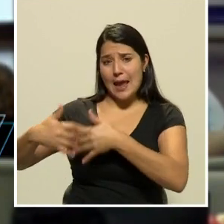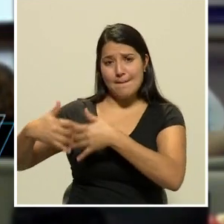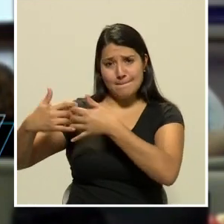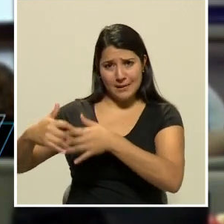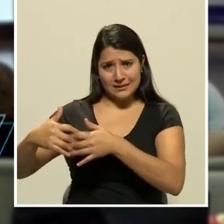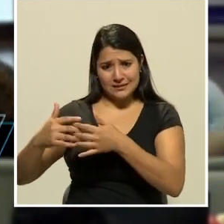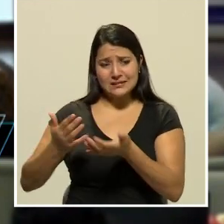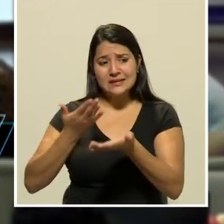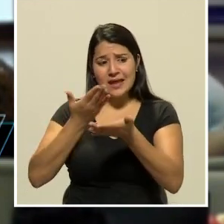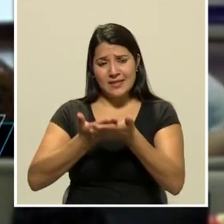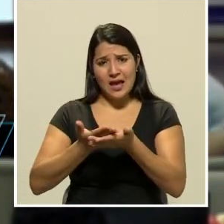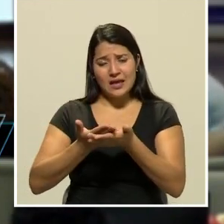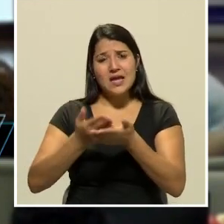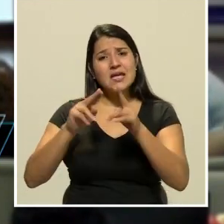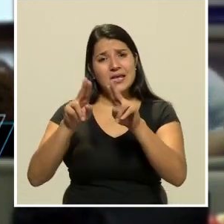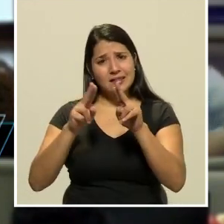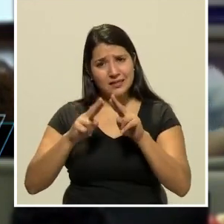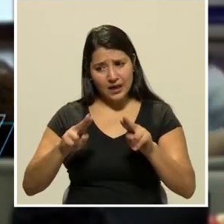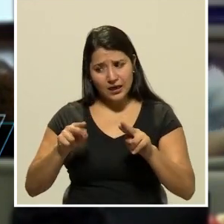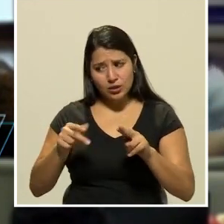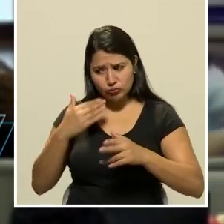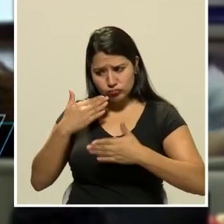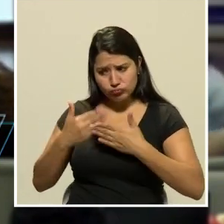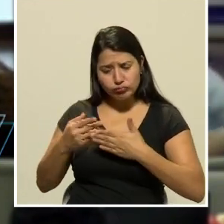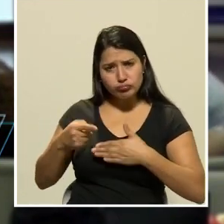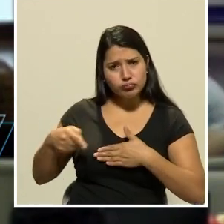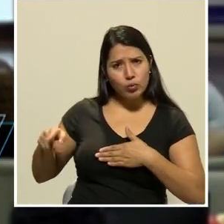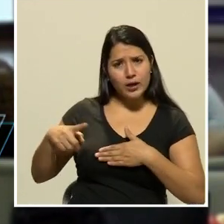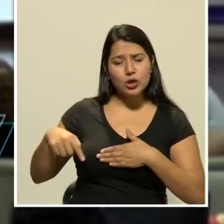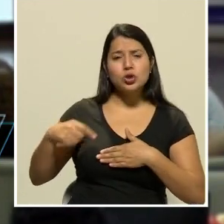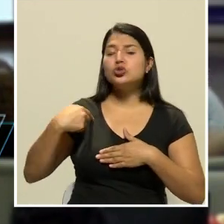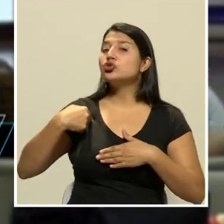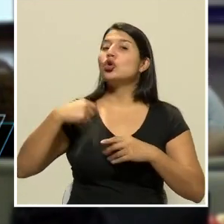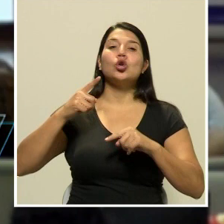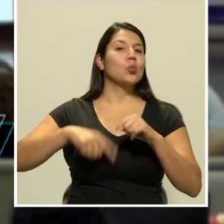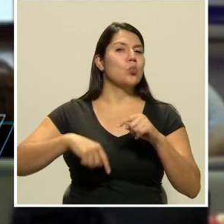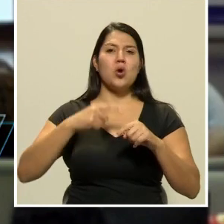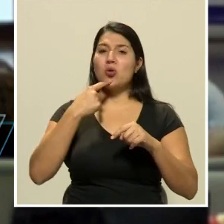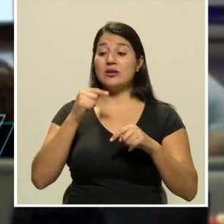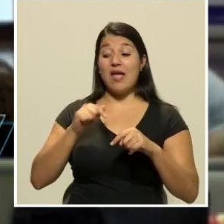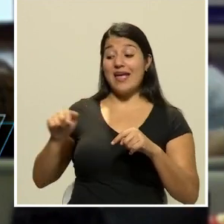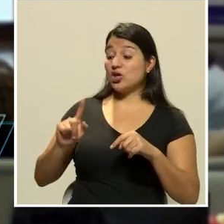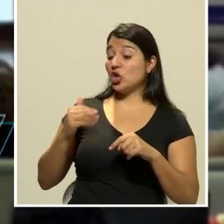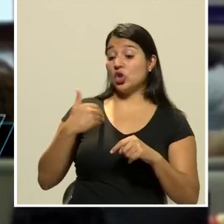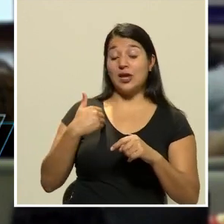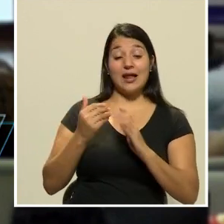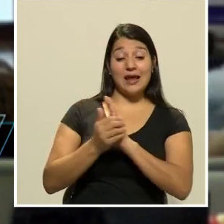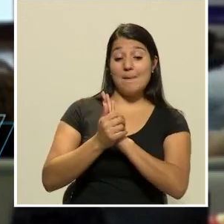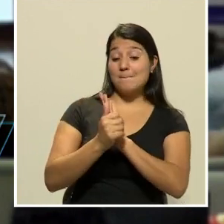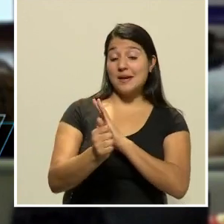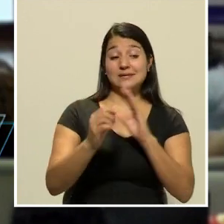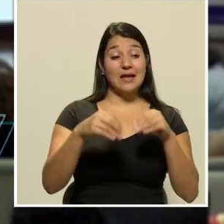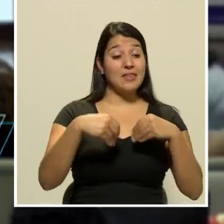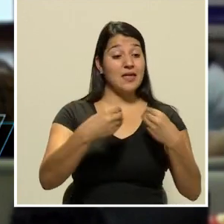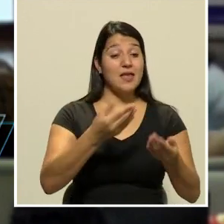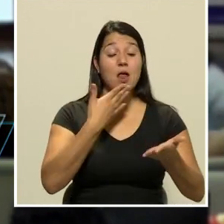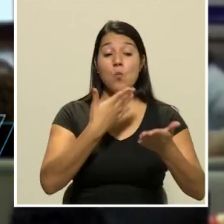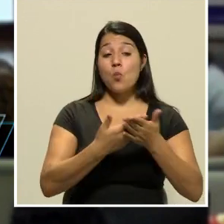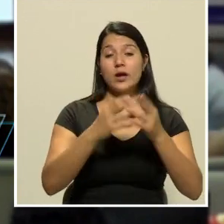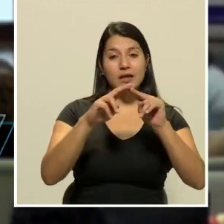competentes, ¿verdad? Yo no podría decir que ninguno de los proveedores no tiene capacidad de darnos a los ciudadanos buena